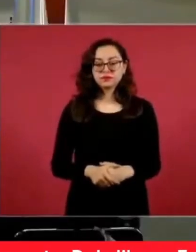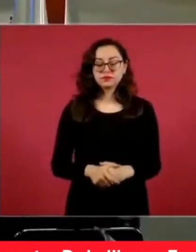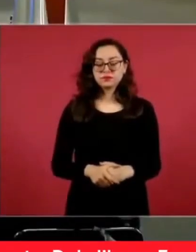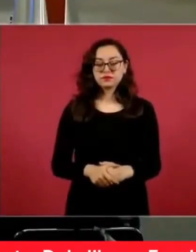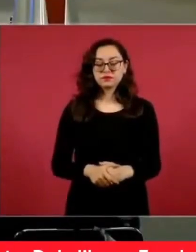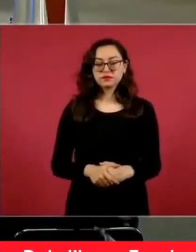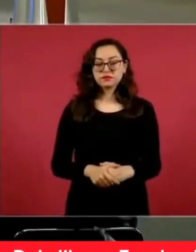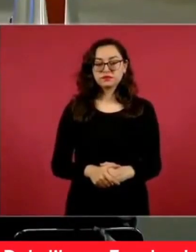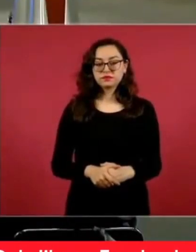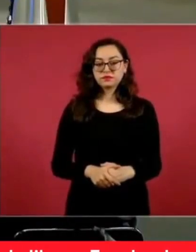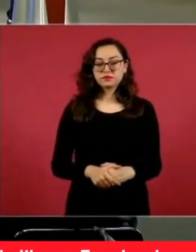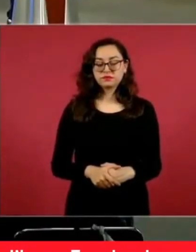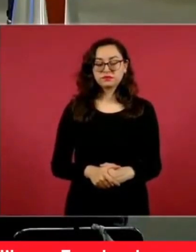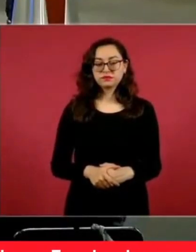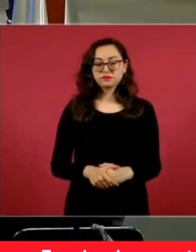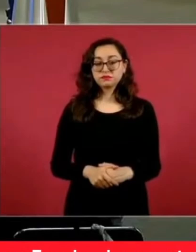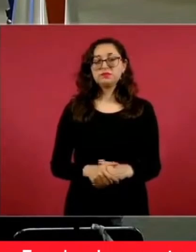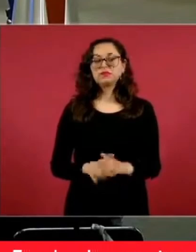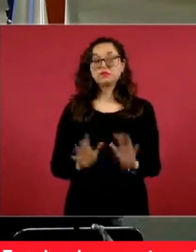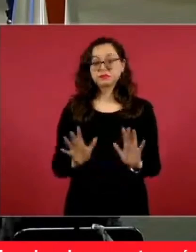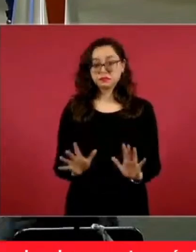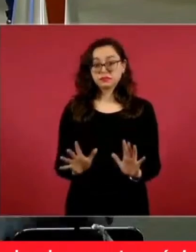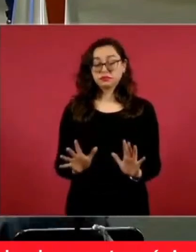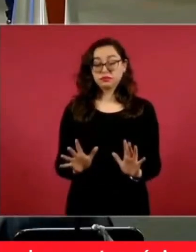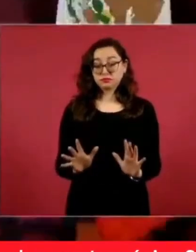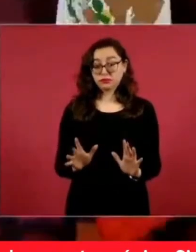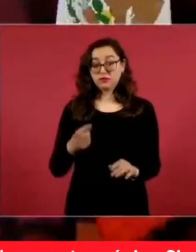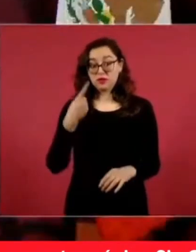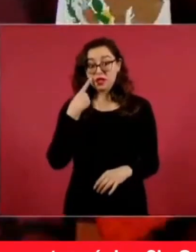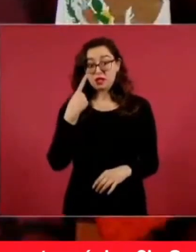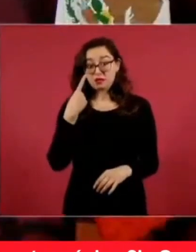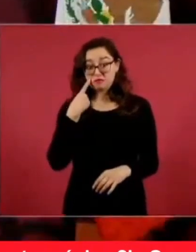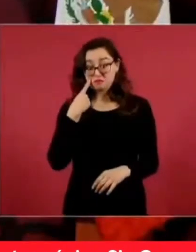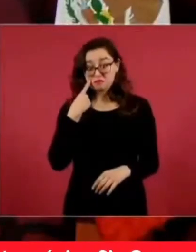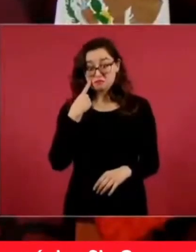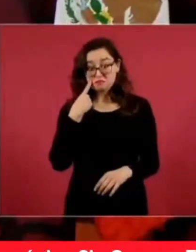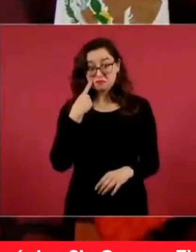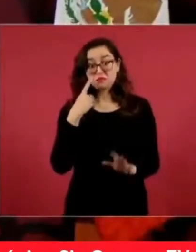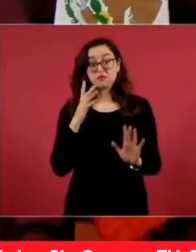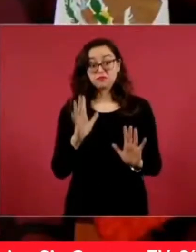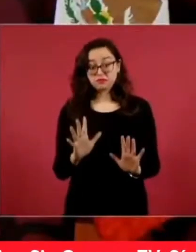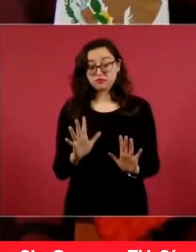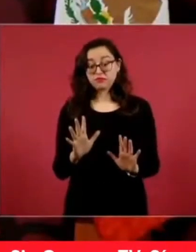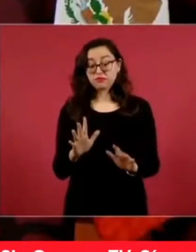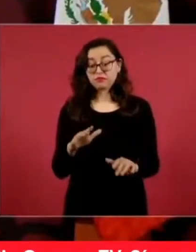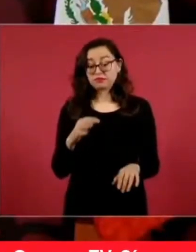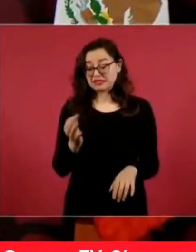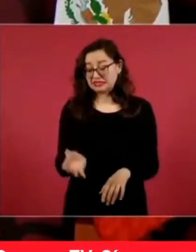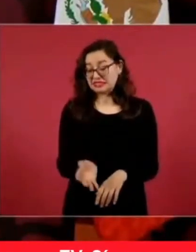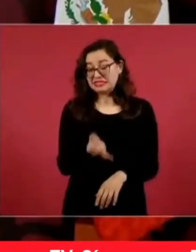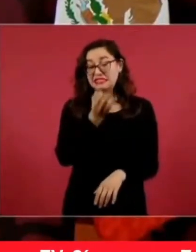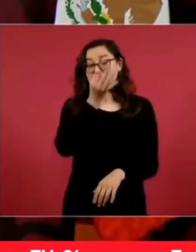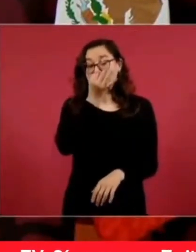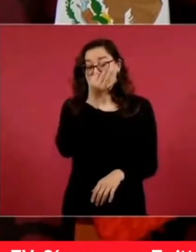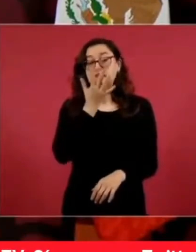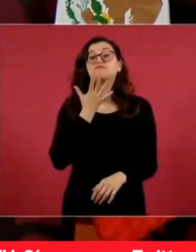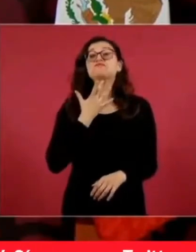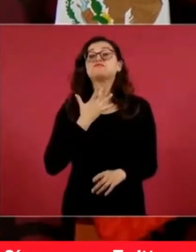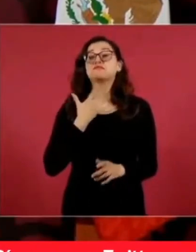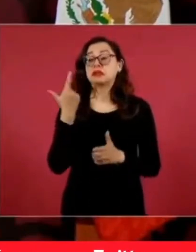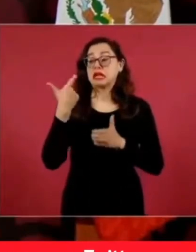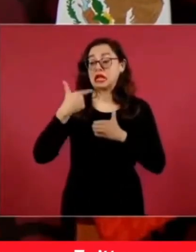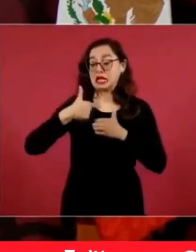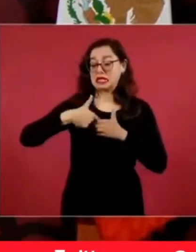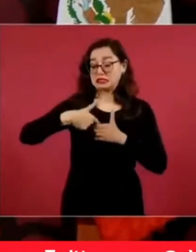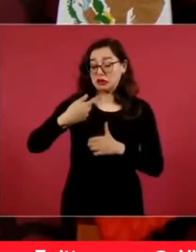Cuando se logre la autosuficiencia, que estamos a punto de lograrla, yo